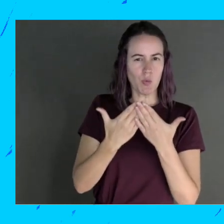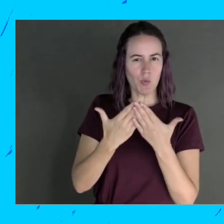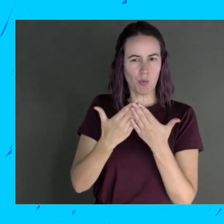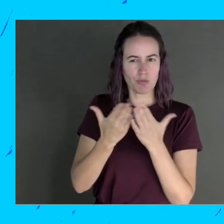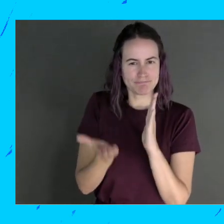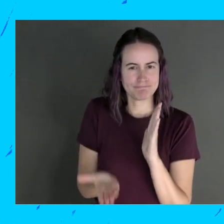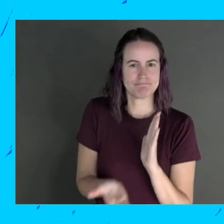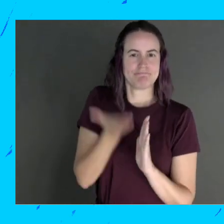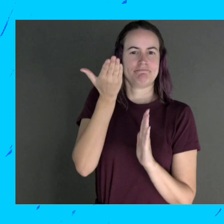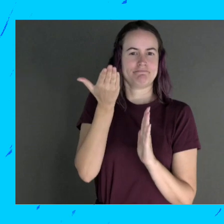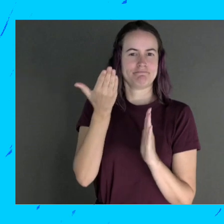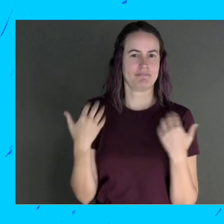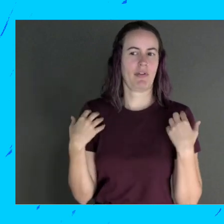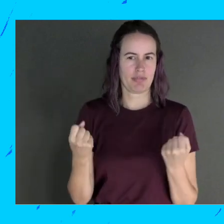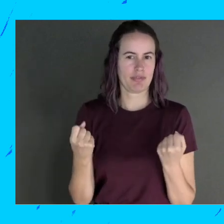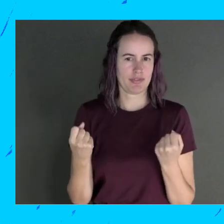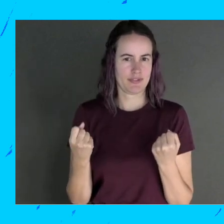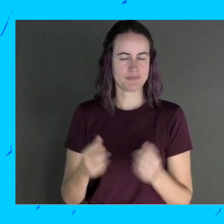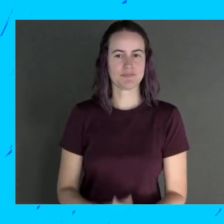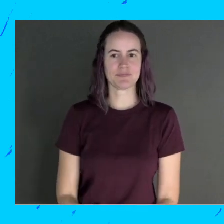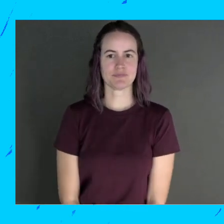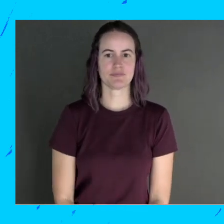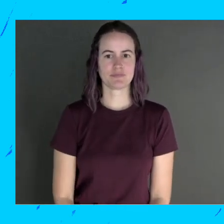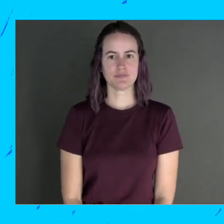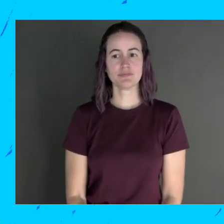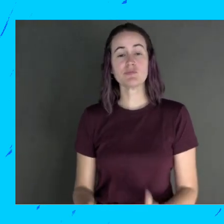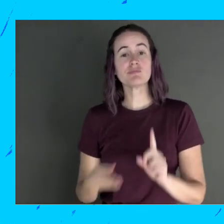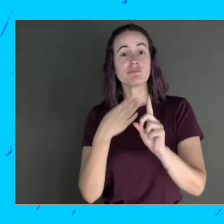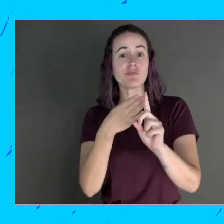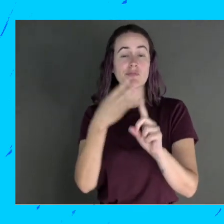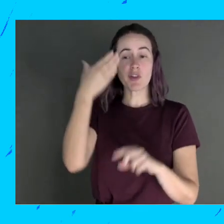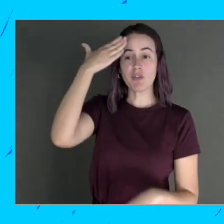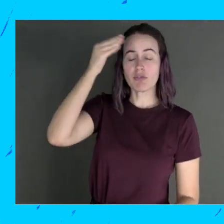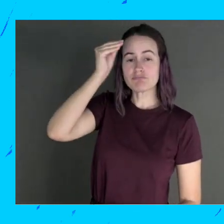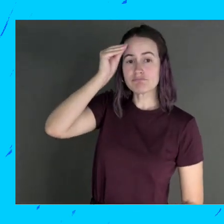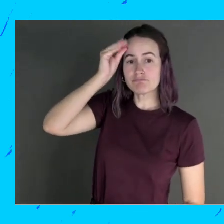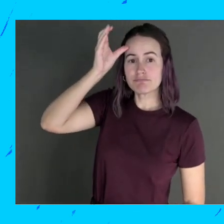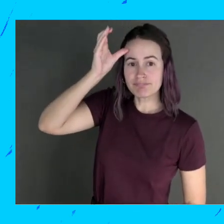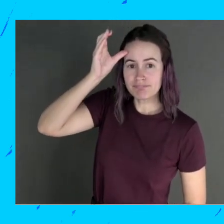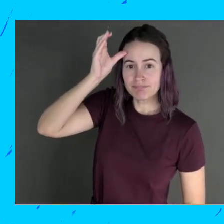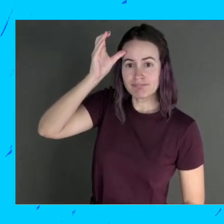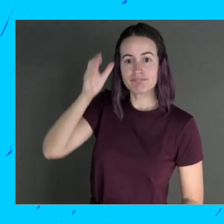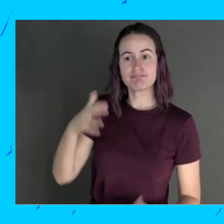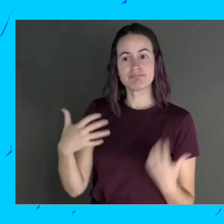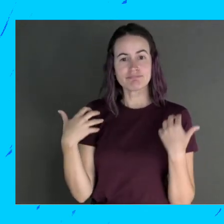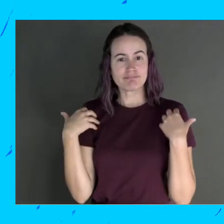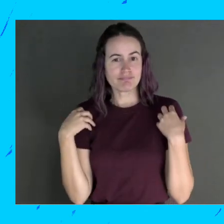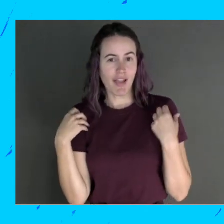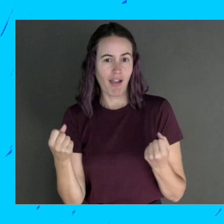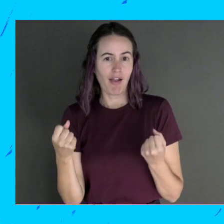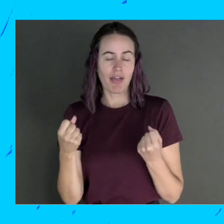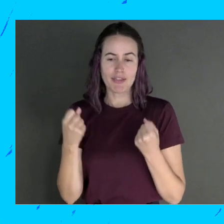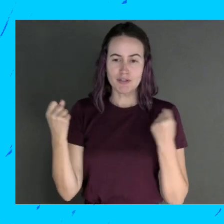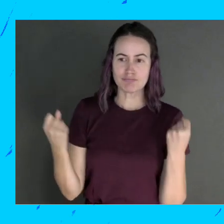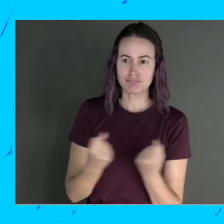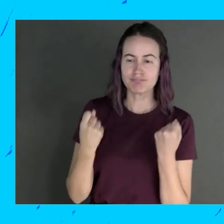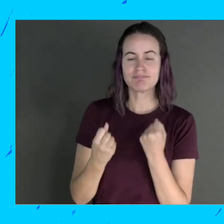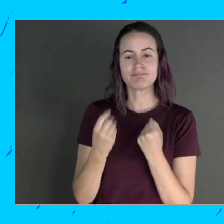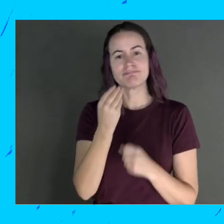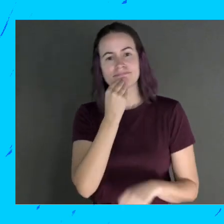escuela. Y esa oportunidad es importante. Queremos mejorar también el conocimiento y también queremos un